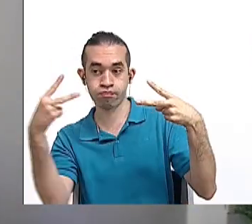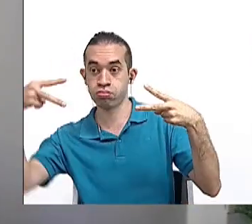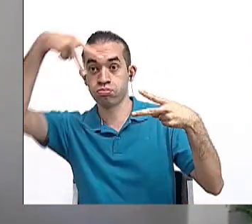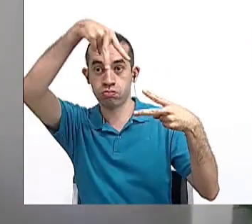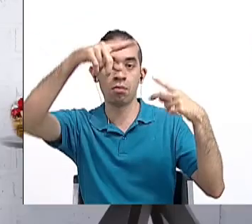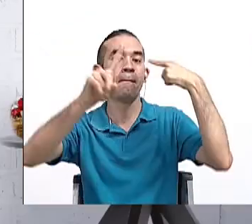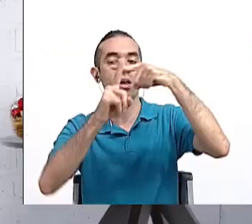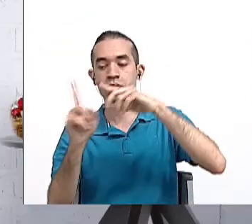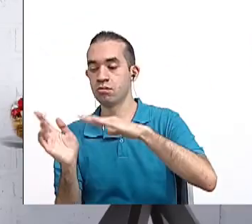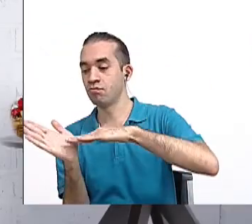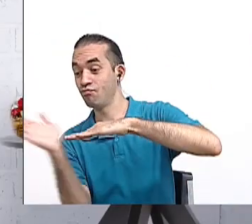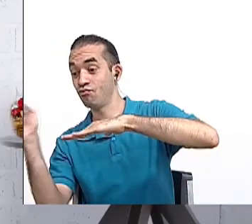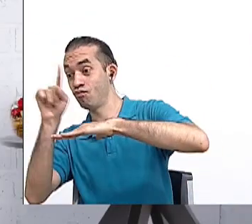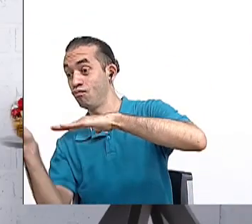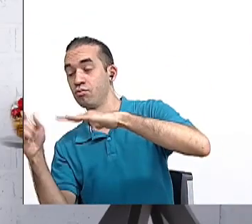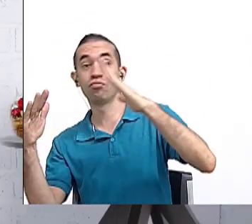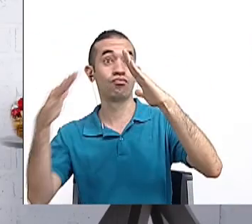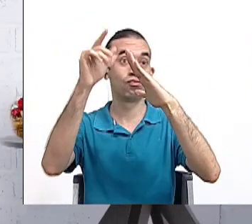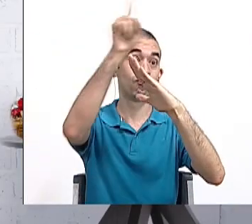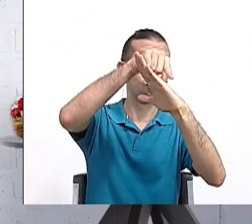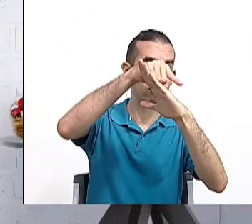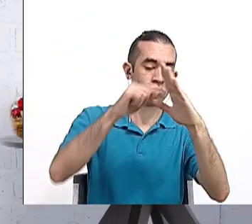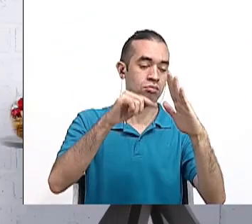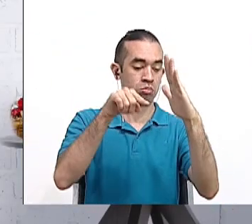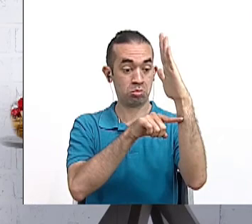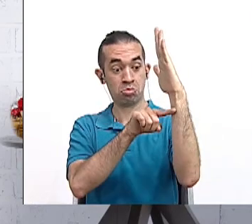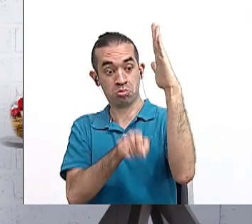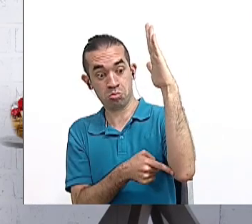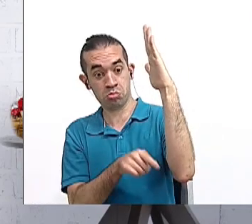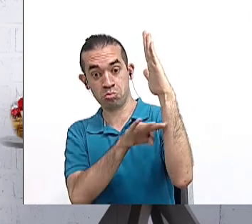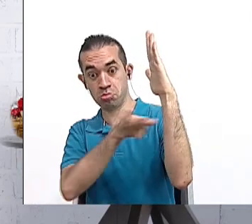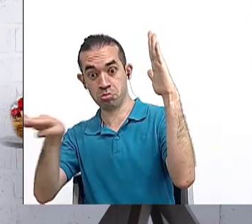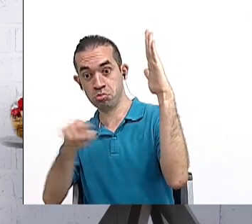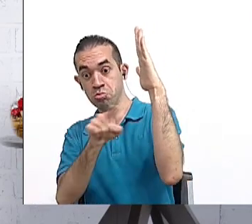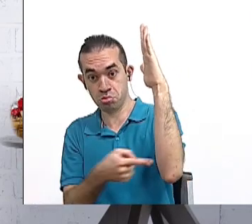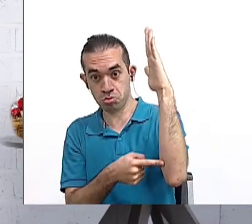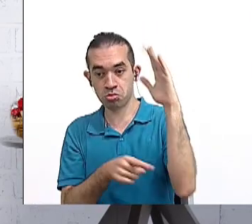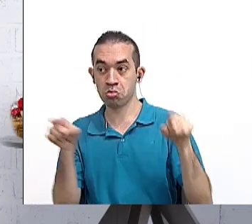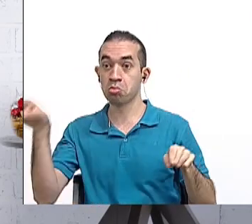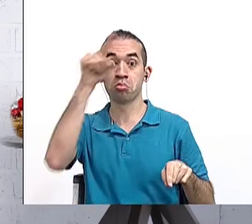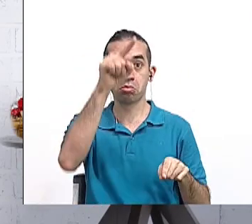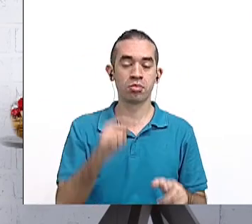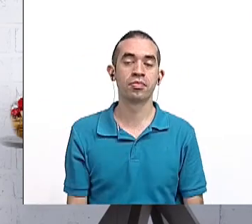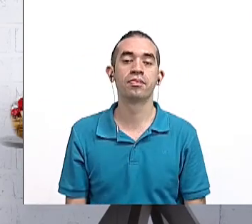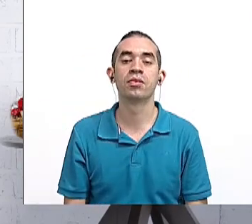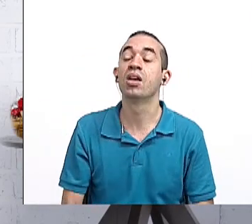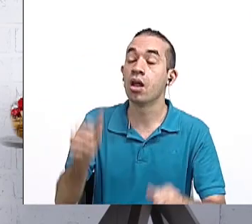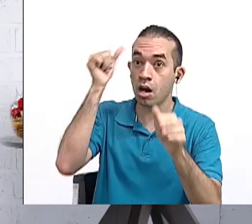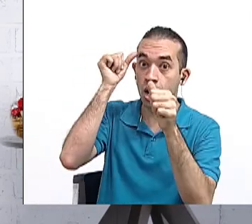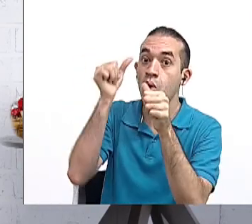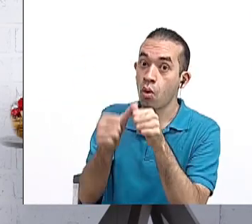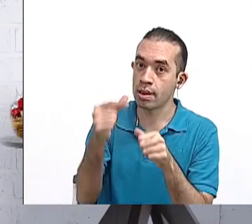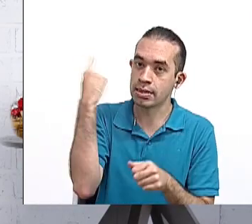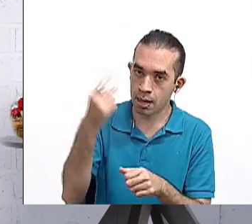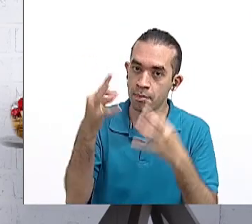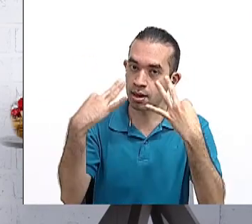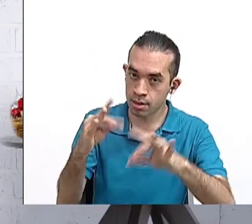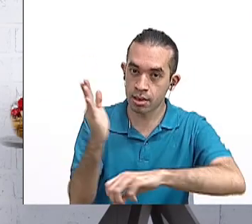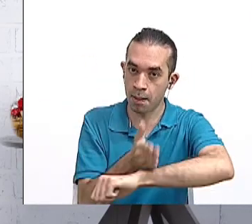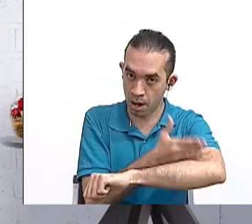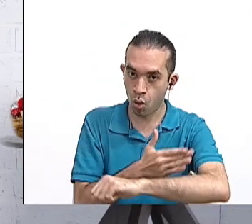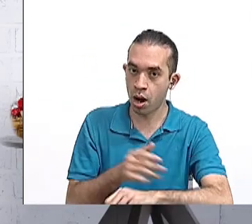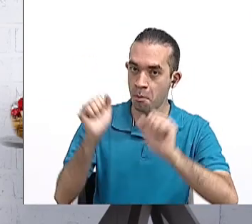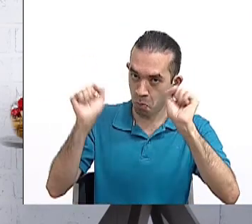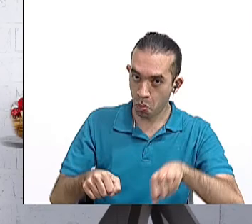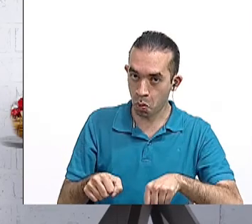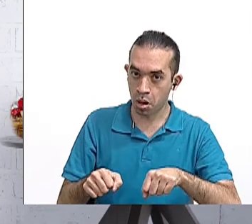internos bueno y recordar que siempre por más bien de que se hagan las cosas es bueno intentar mejorar crees que se puedan mejorar